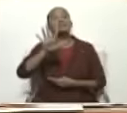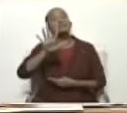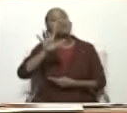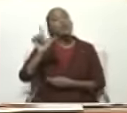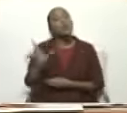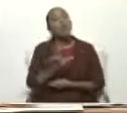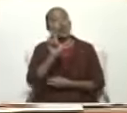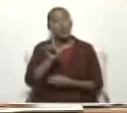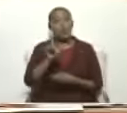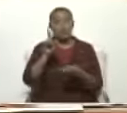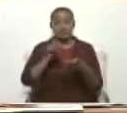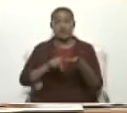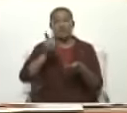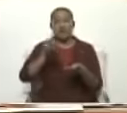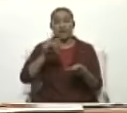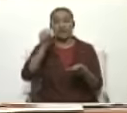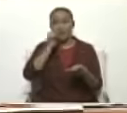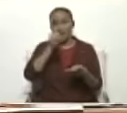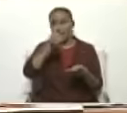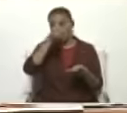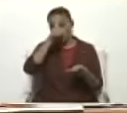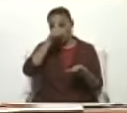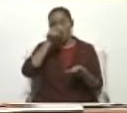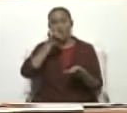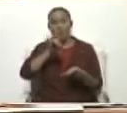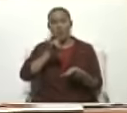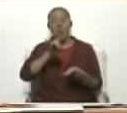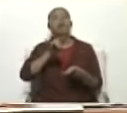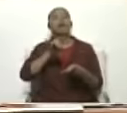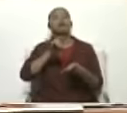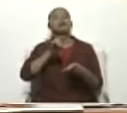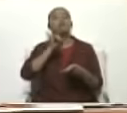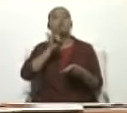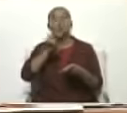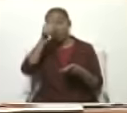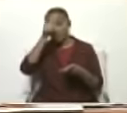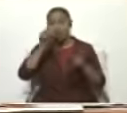sábado 6, domingo 7, aquí lo llamamos puente.